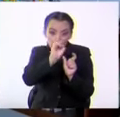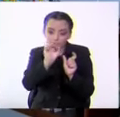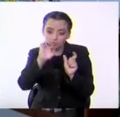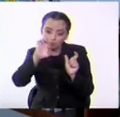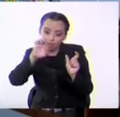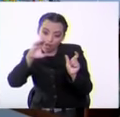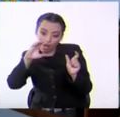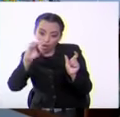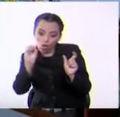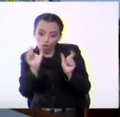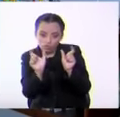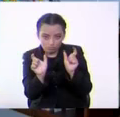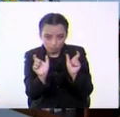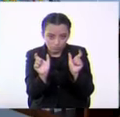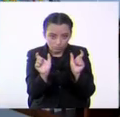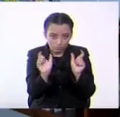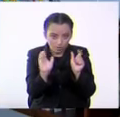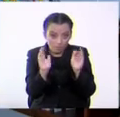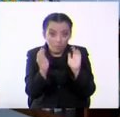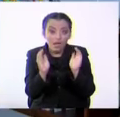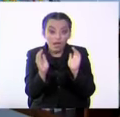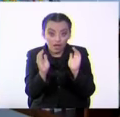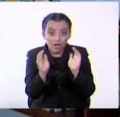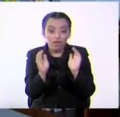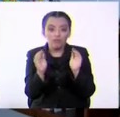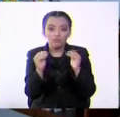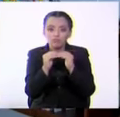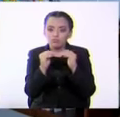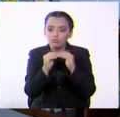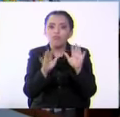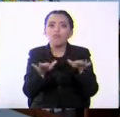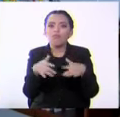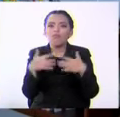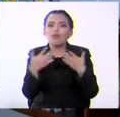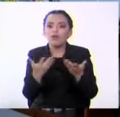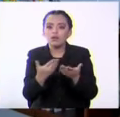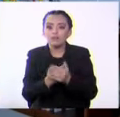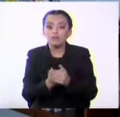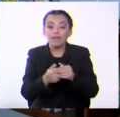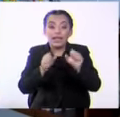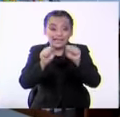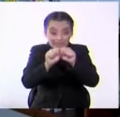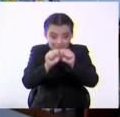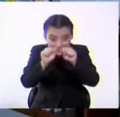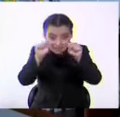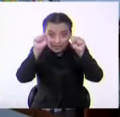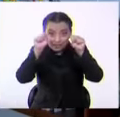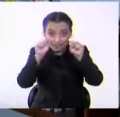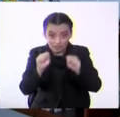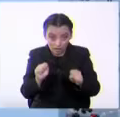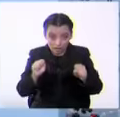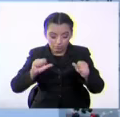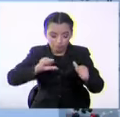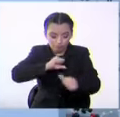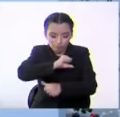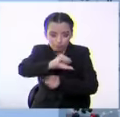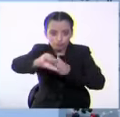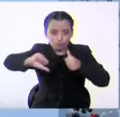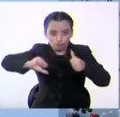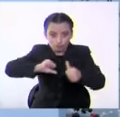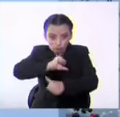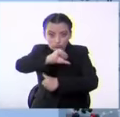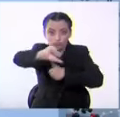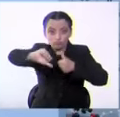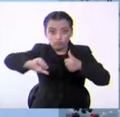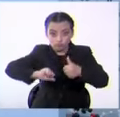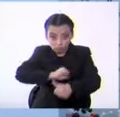estudian entidades adentro de un sistema que está en completa interacción. Claro, el propósito de